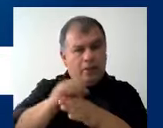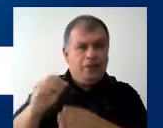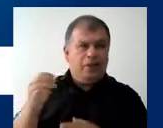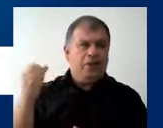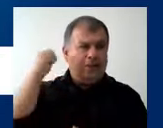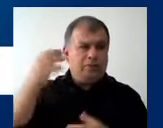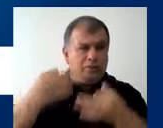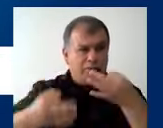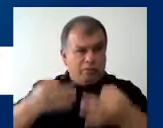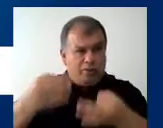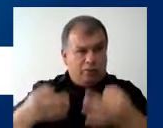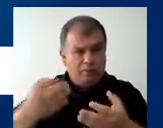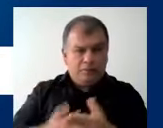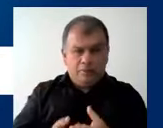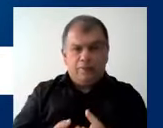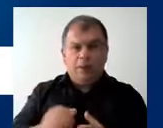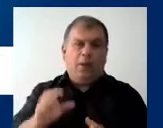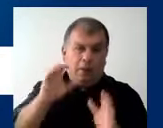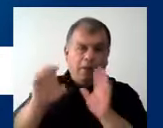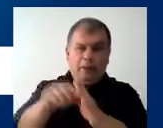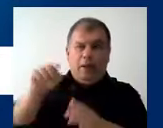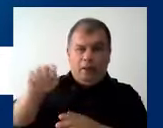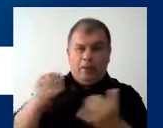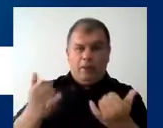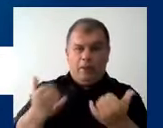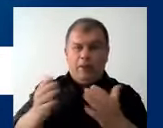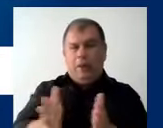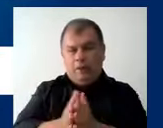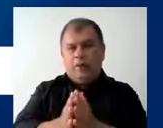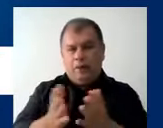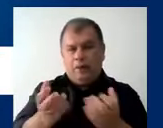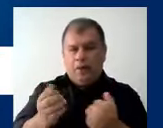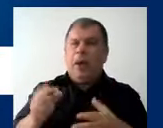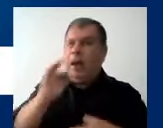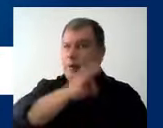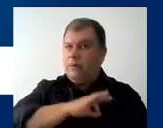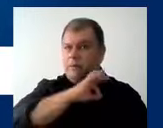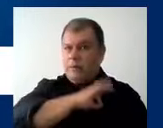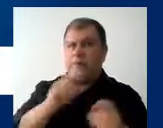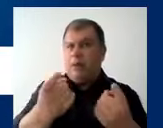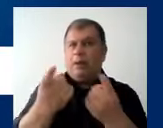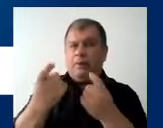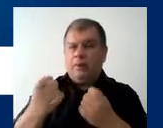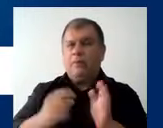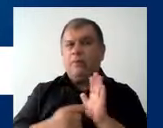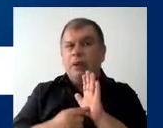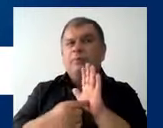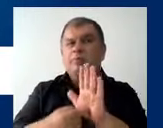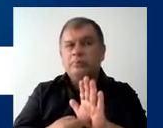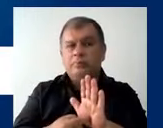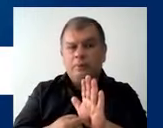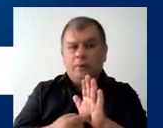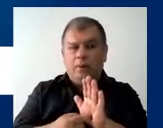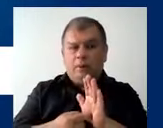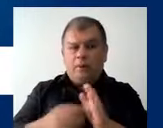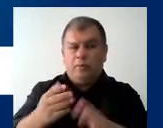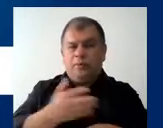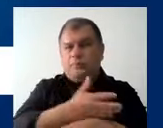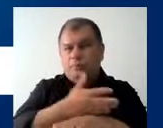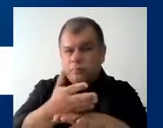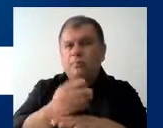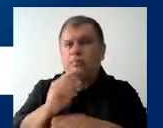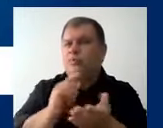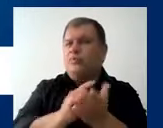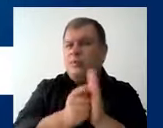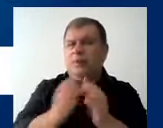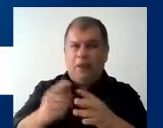entre otras. Y ahí, por ejemplo, ahora sí me gustaría, aprovechando esta pregunta, señalar, nos hemos demorado unos